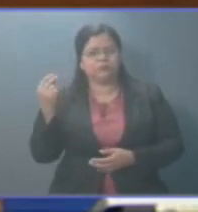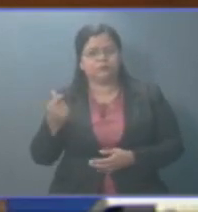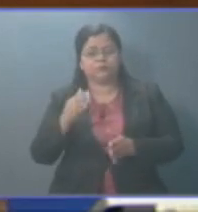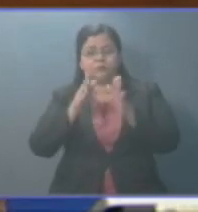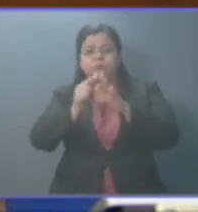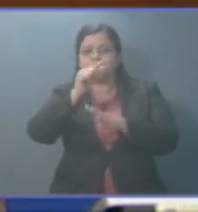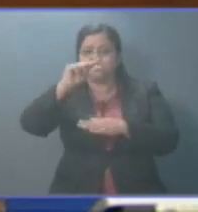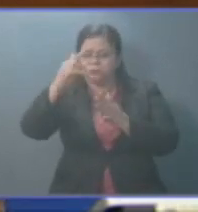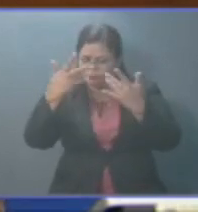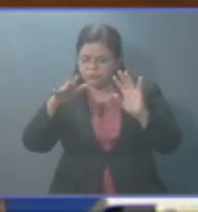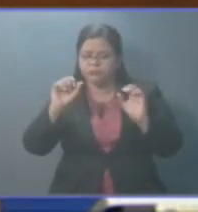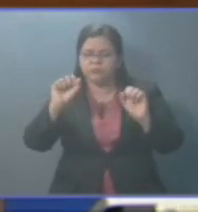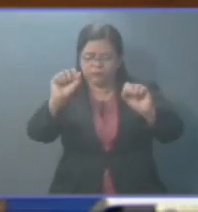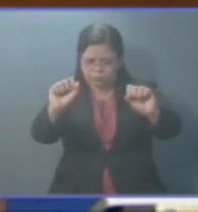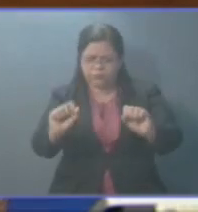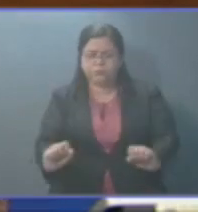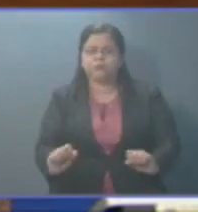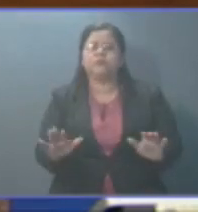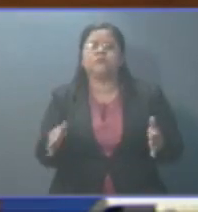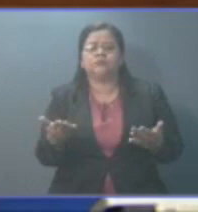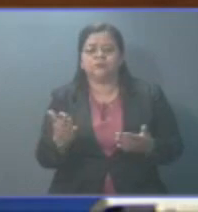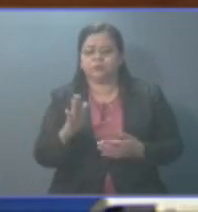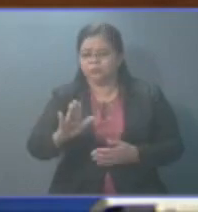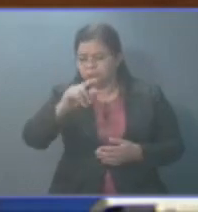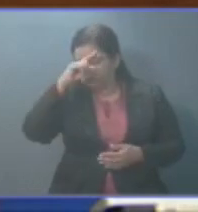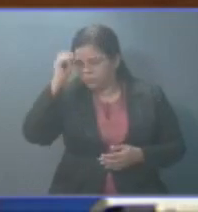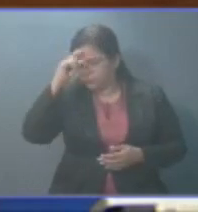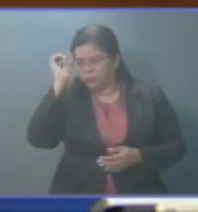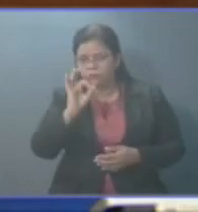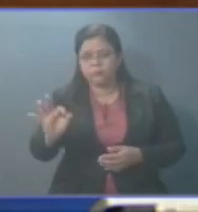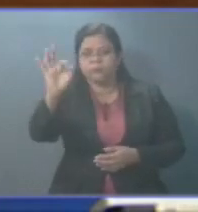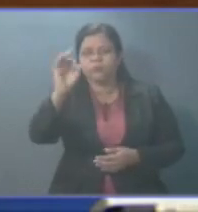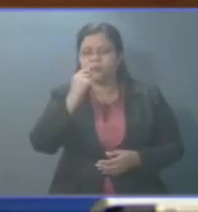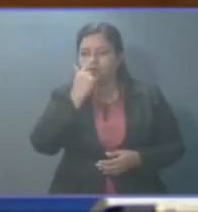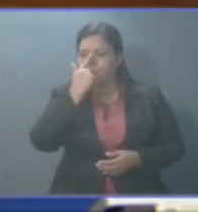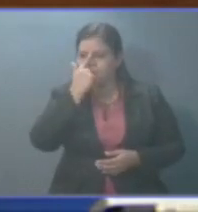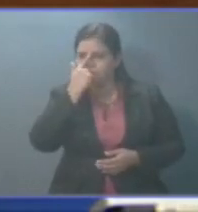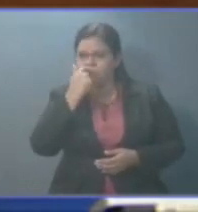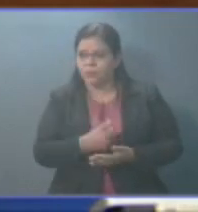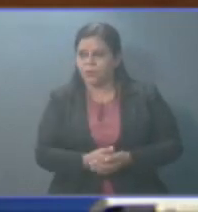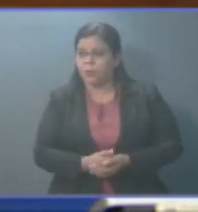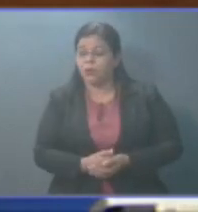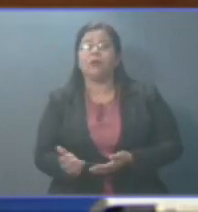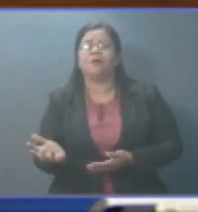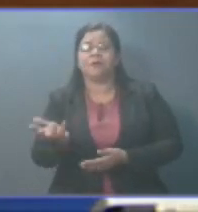tenga la capacidad instalada para su funcionamiento. Y